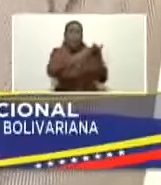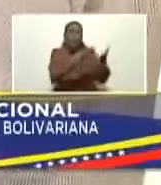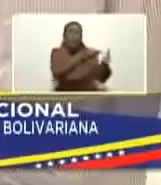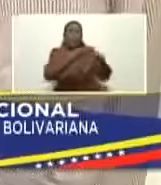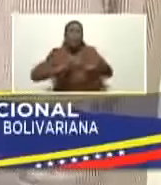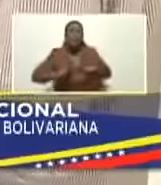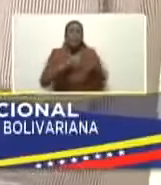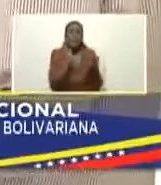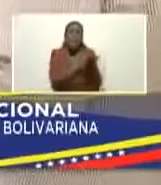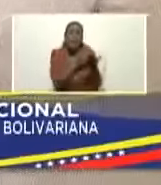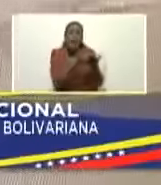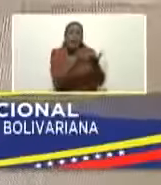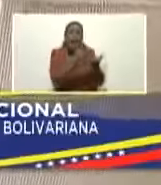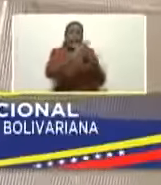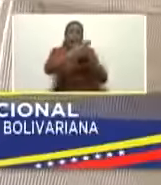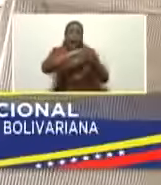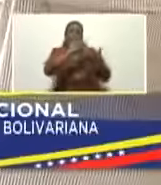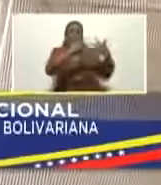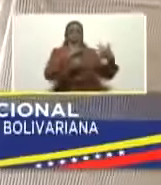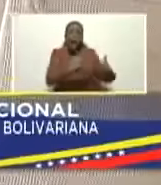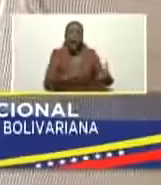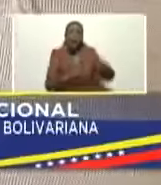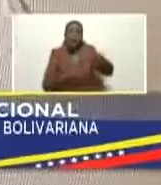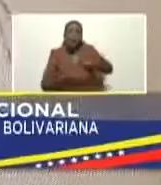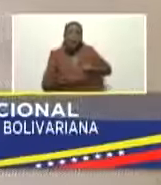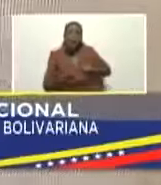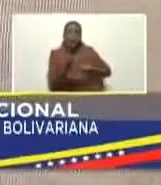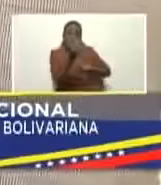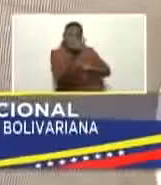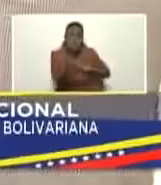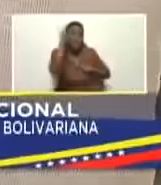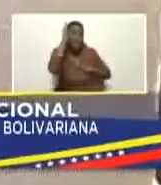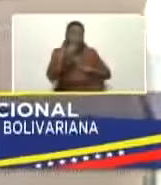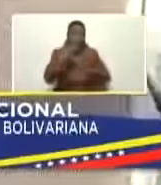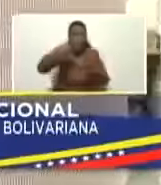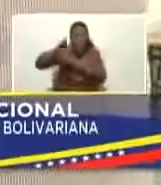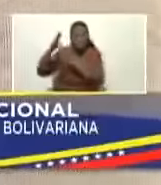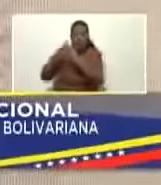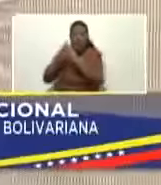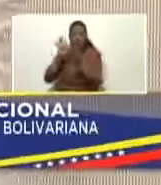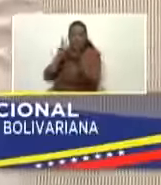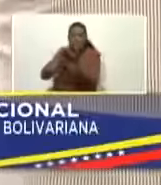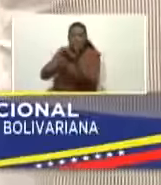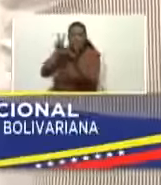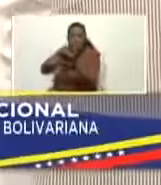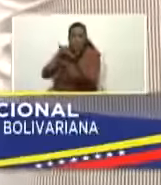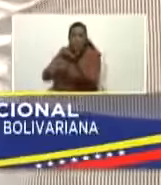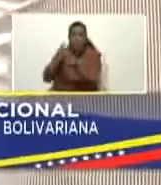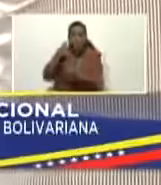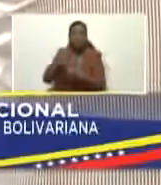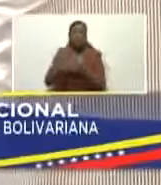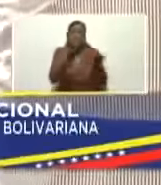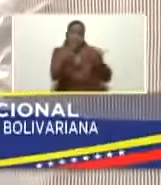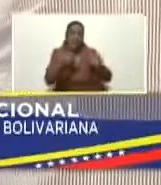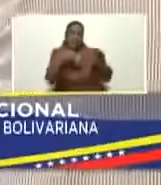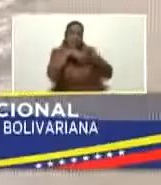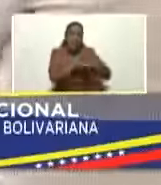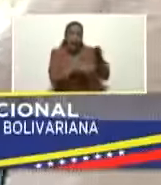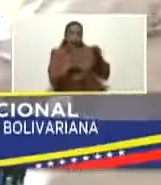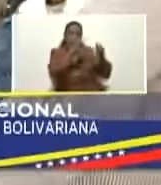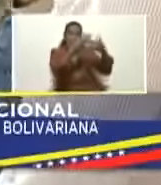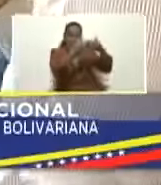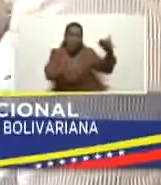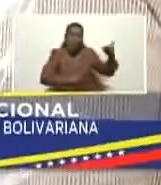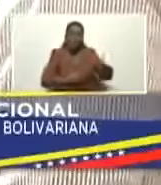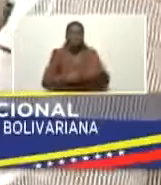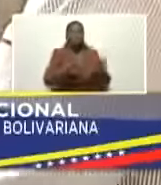trajo una cartica aquí, la compatriota, dos cuarticas. Tráigamela para acá, para llevármela. Venga para acá, déme la cartica.